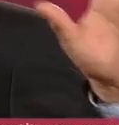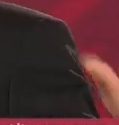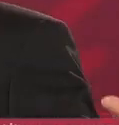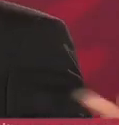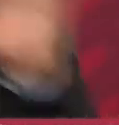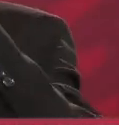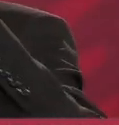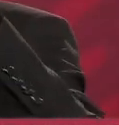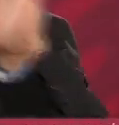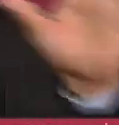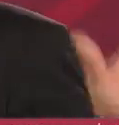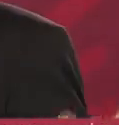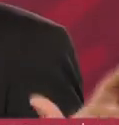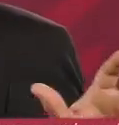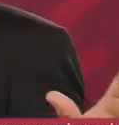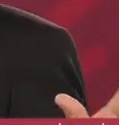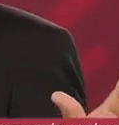los amparos,